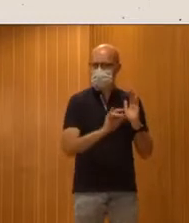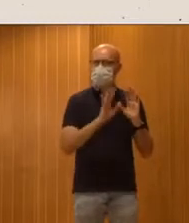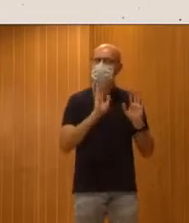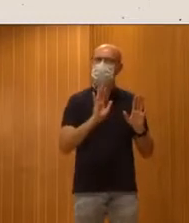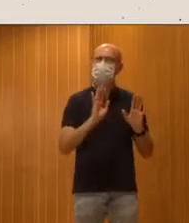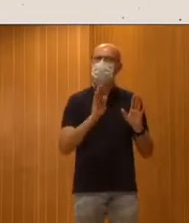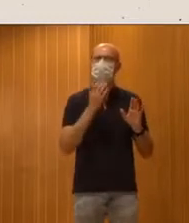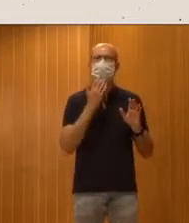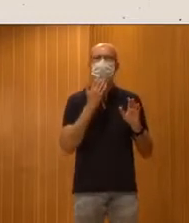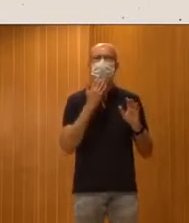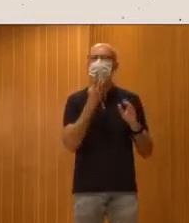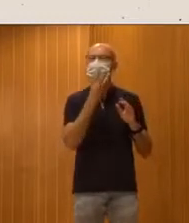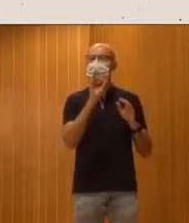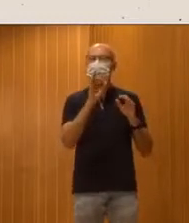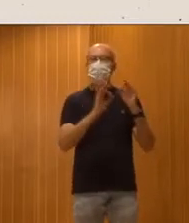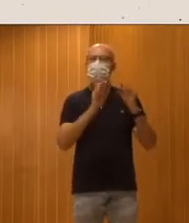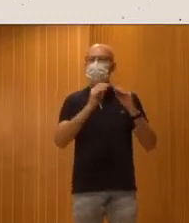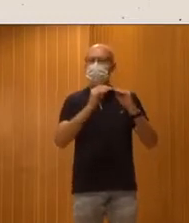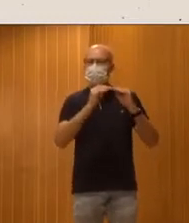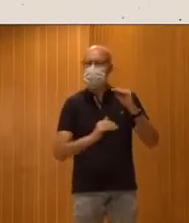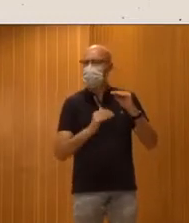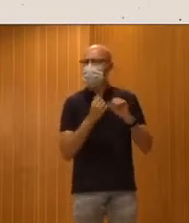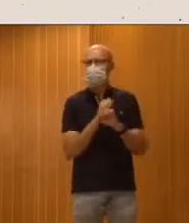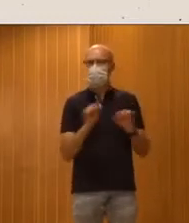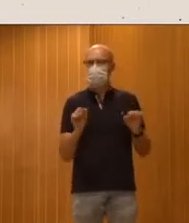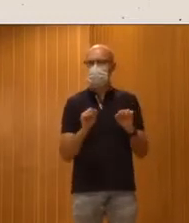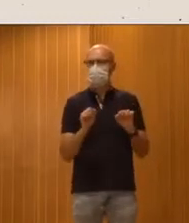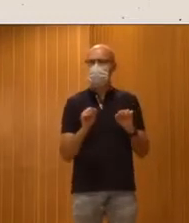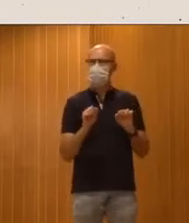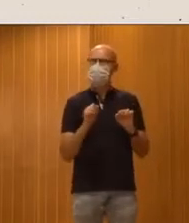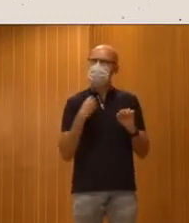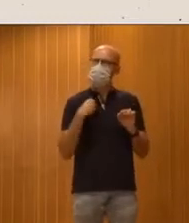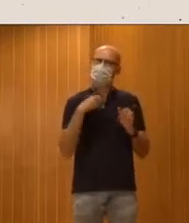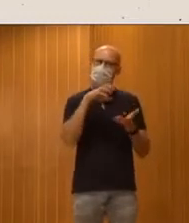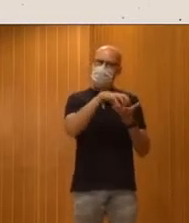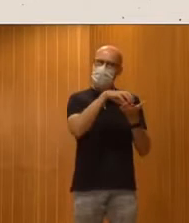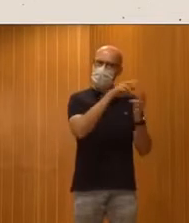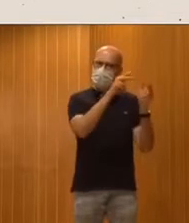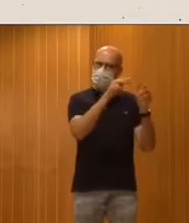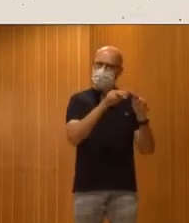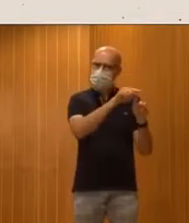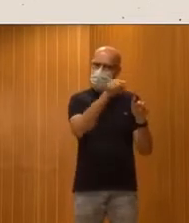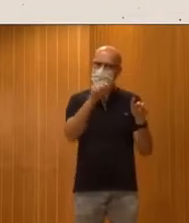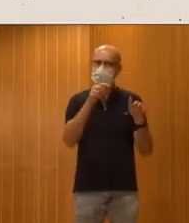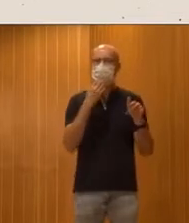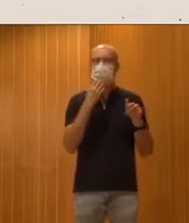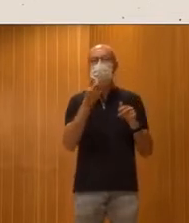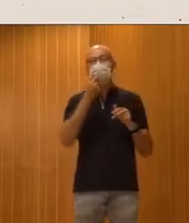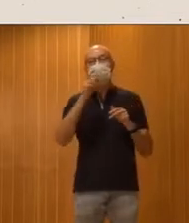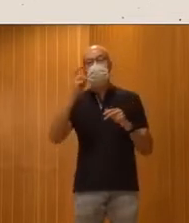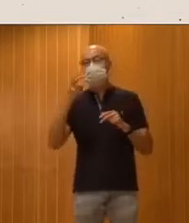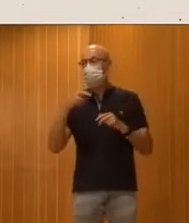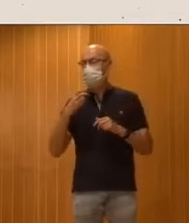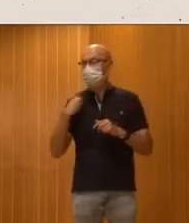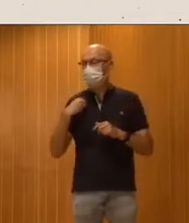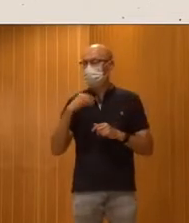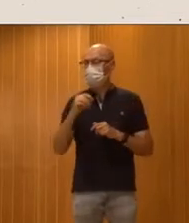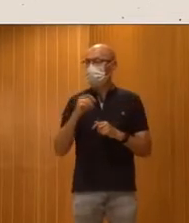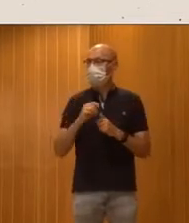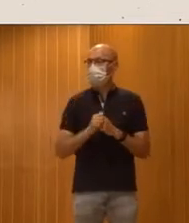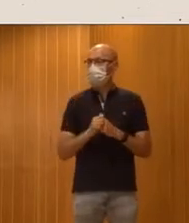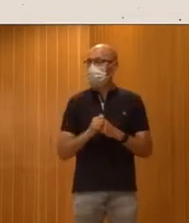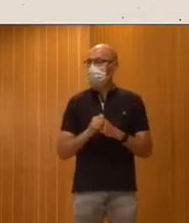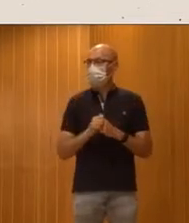bajar del 30%, como veis, o sea, en las residencias, ¿no? En el caso de las benzodiazepinas, pues un poco lo